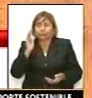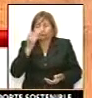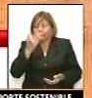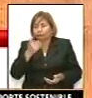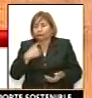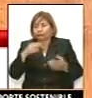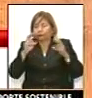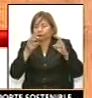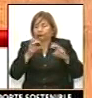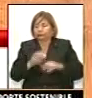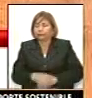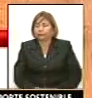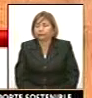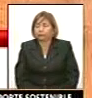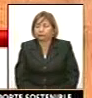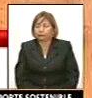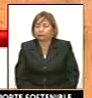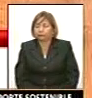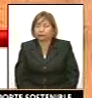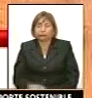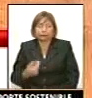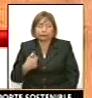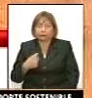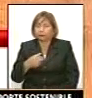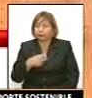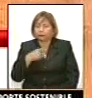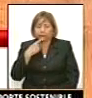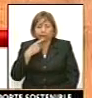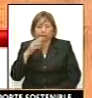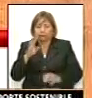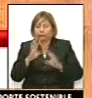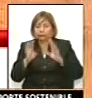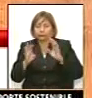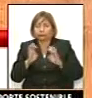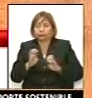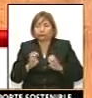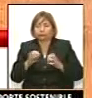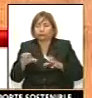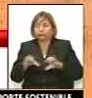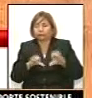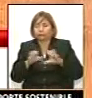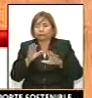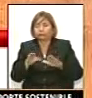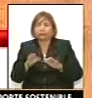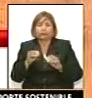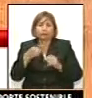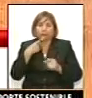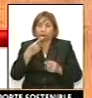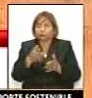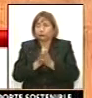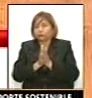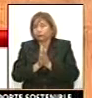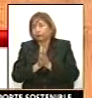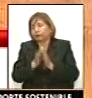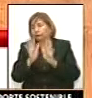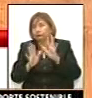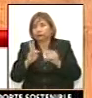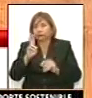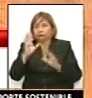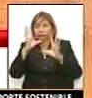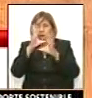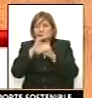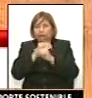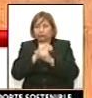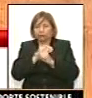tema. O sea, nosotros no estamos evaluando el accionar de que si le escribió a las 2:30 de la noche.